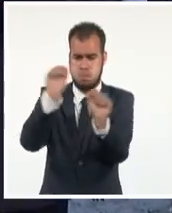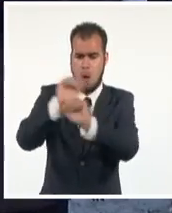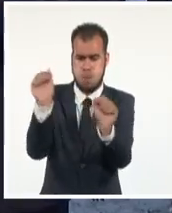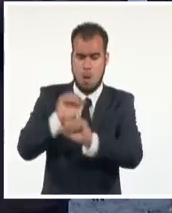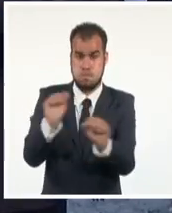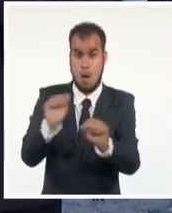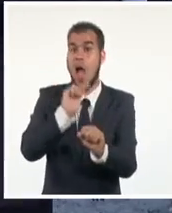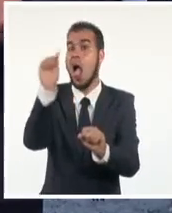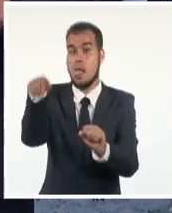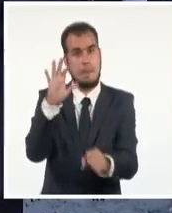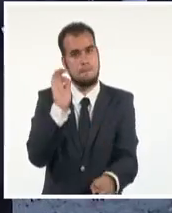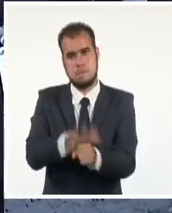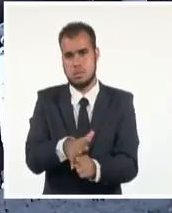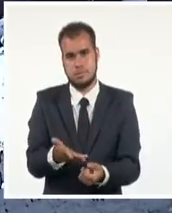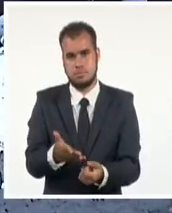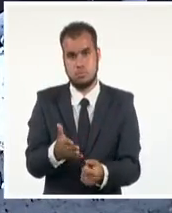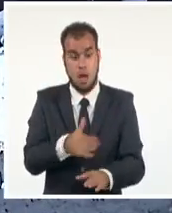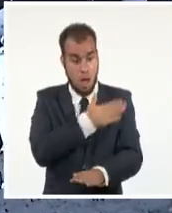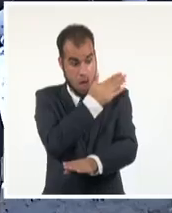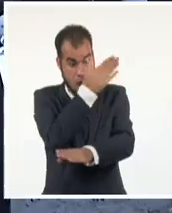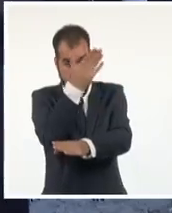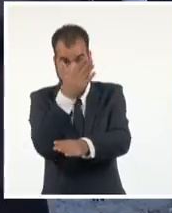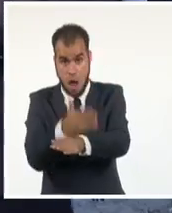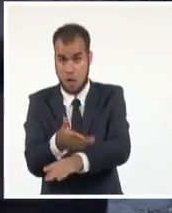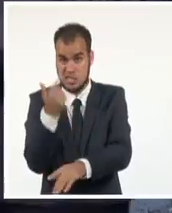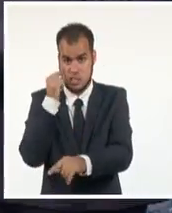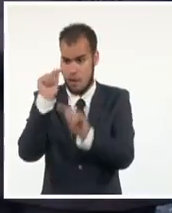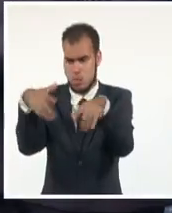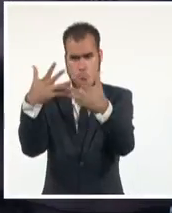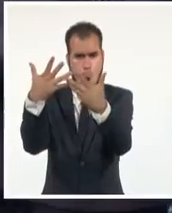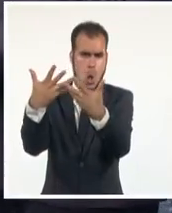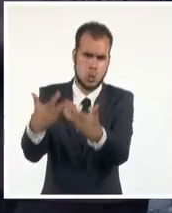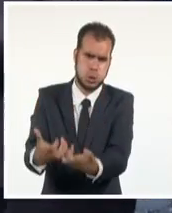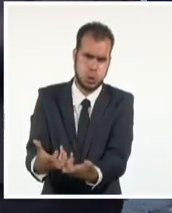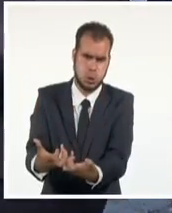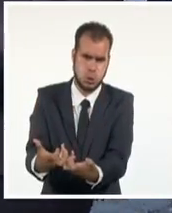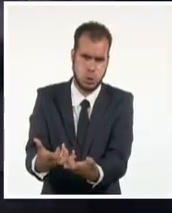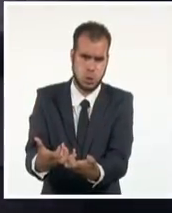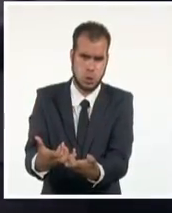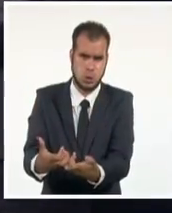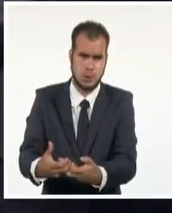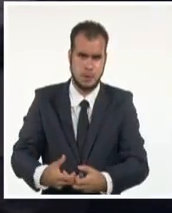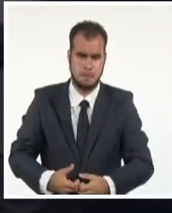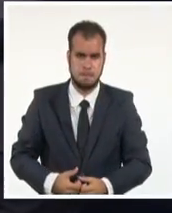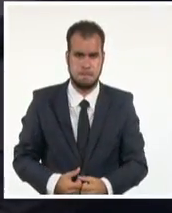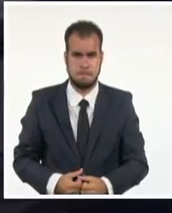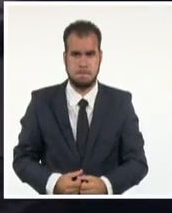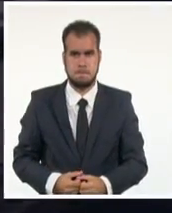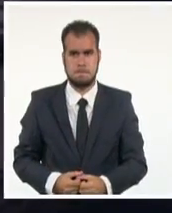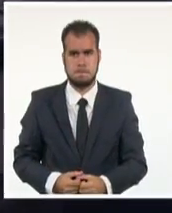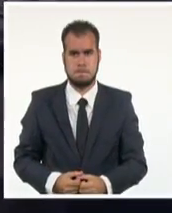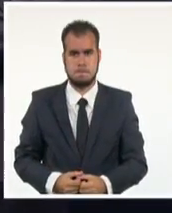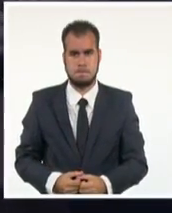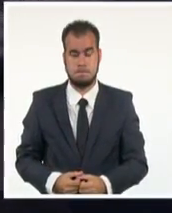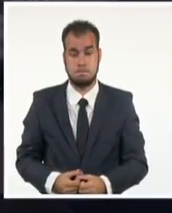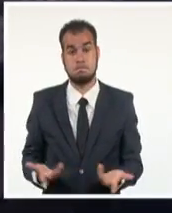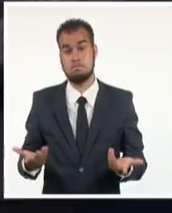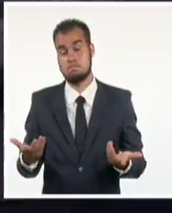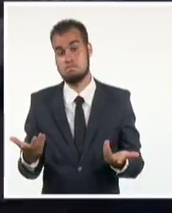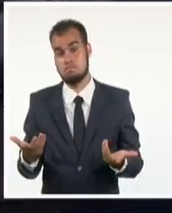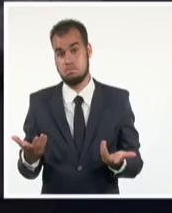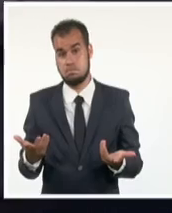no vayan a ser saqueadas esas ayudas humanitarias. Entonces, en Cuba realmente ni hay una situación de ingobernabilidad, ni hay una